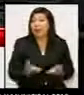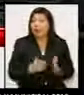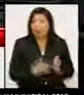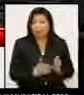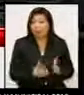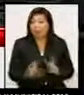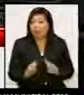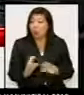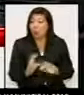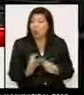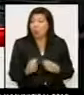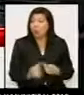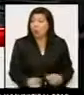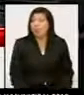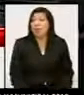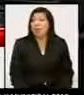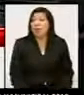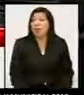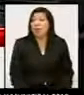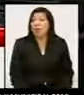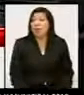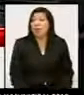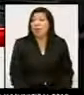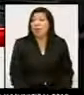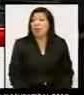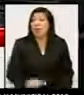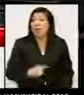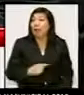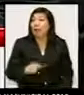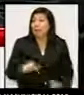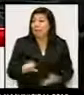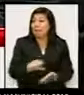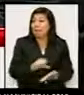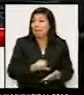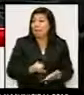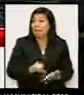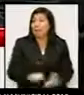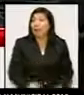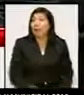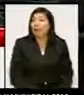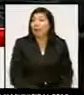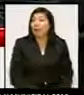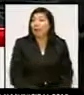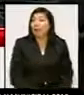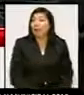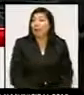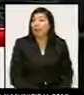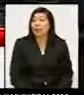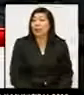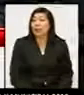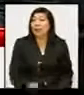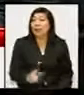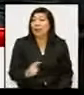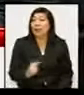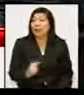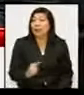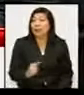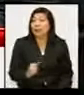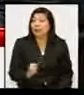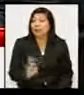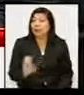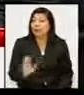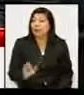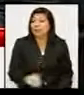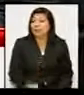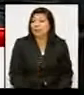de Cultura del Cusco, que el jefe del parque, Fernando Astete, que dice: oye, yo